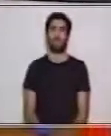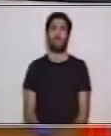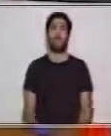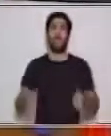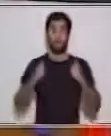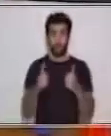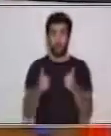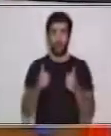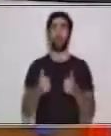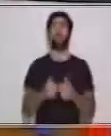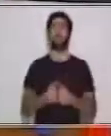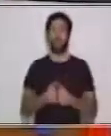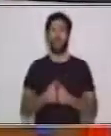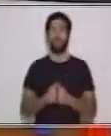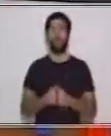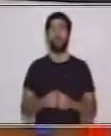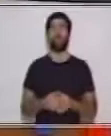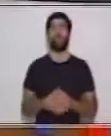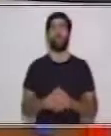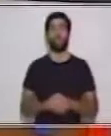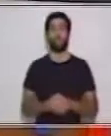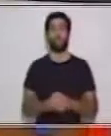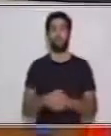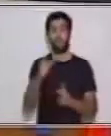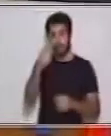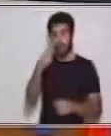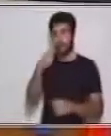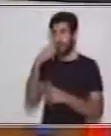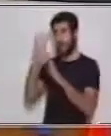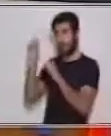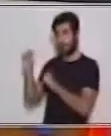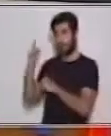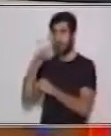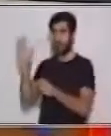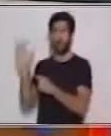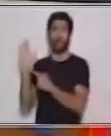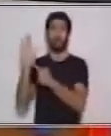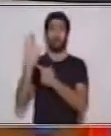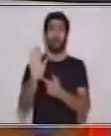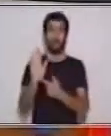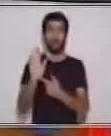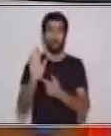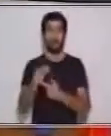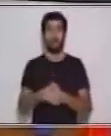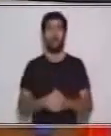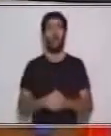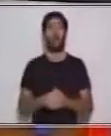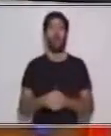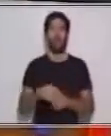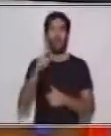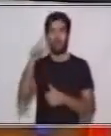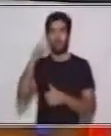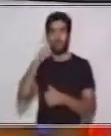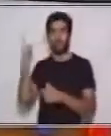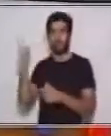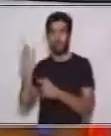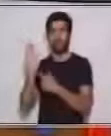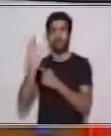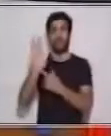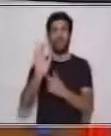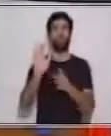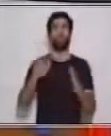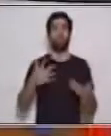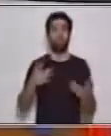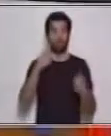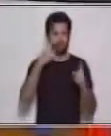Muy bien, entonces ahora tenemos en pantalla, en la pizarra,